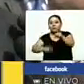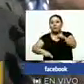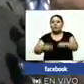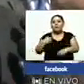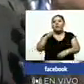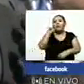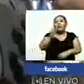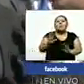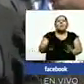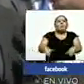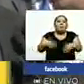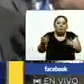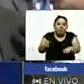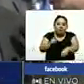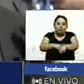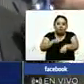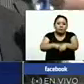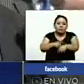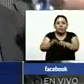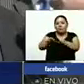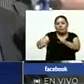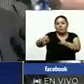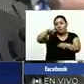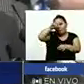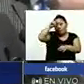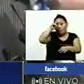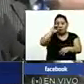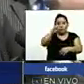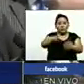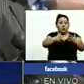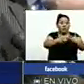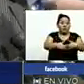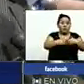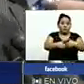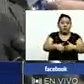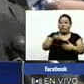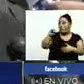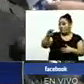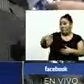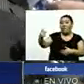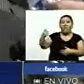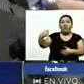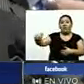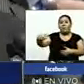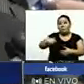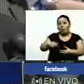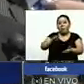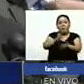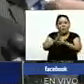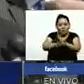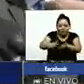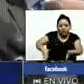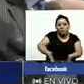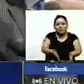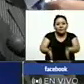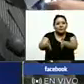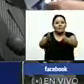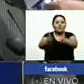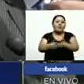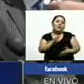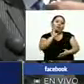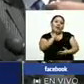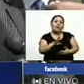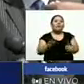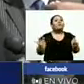atrasos justamente según la empresa había sido porque no se habían pagado derechos de vía, también mencionan de